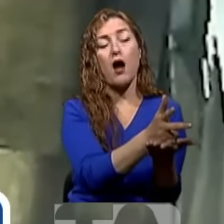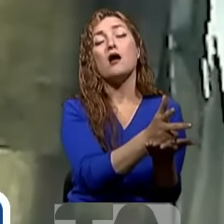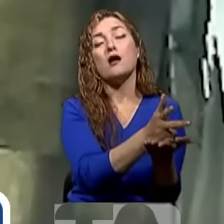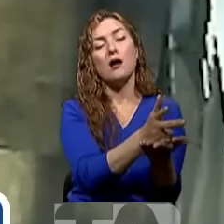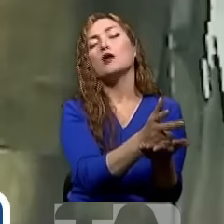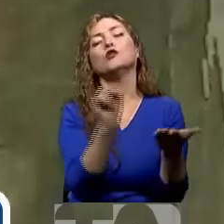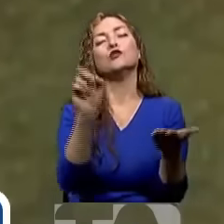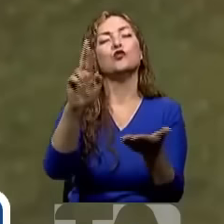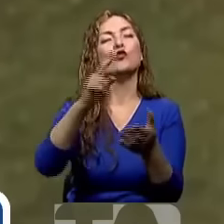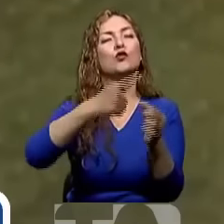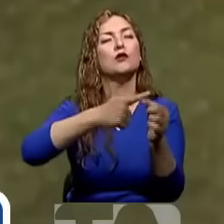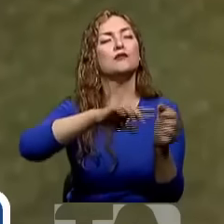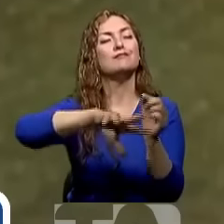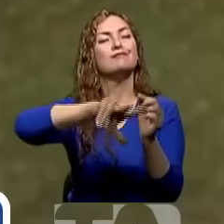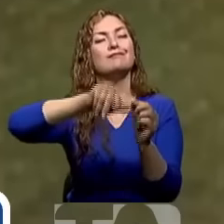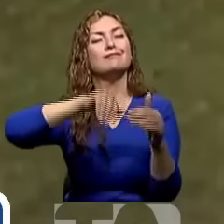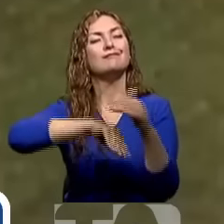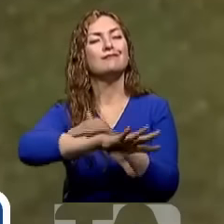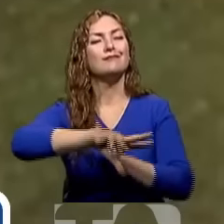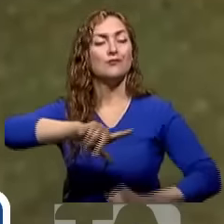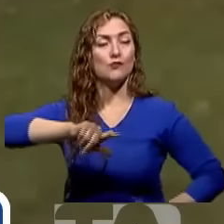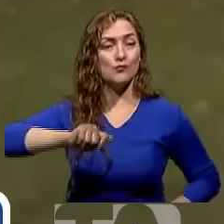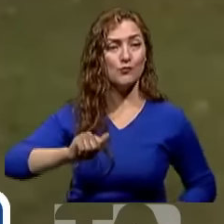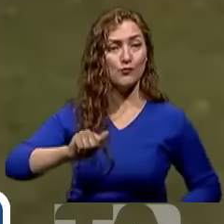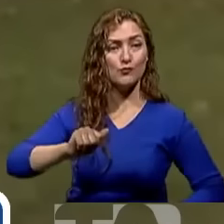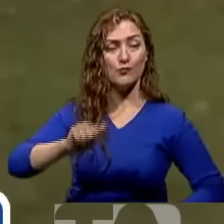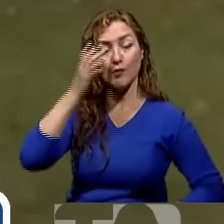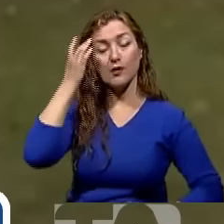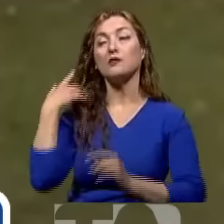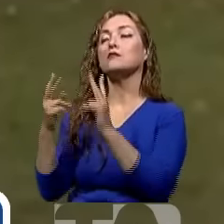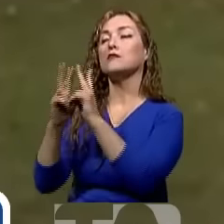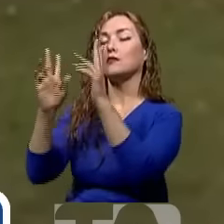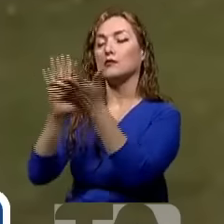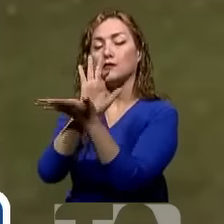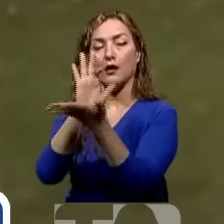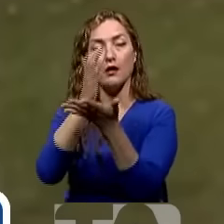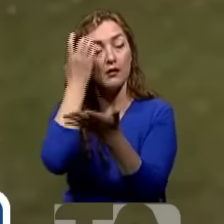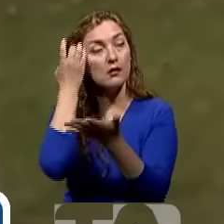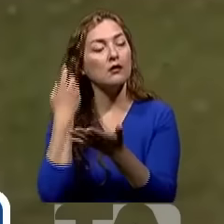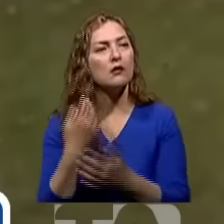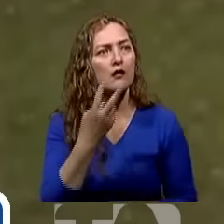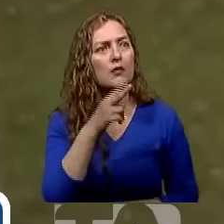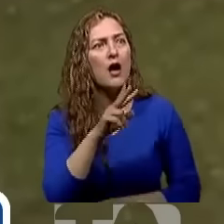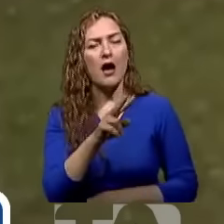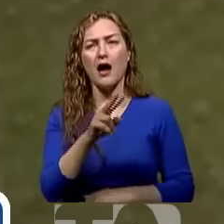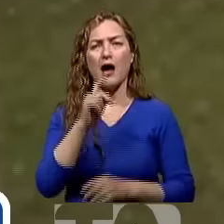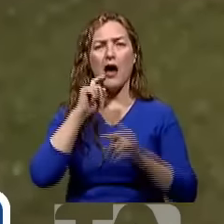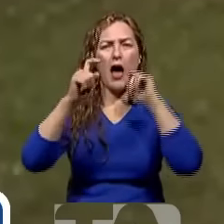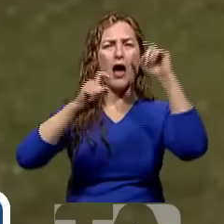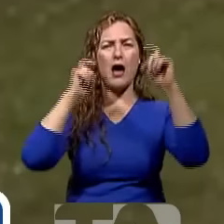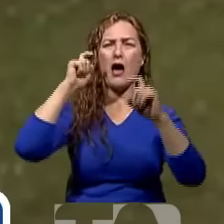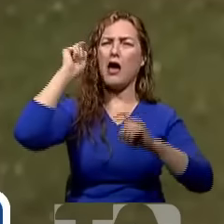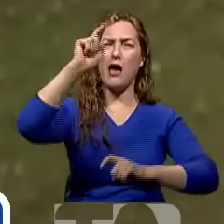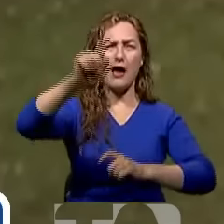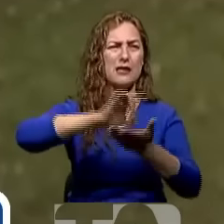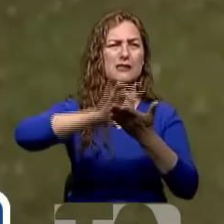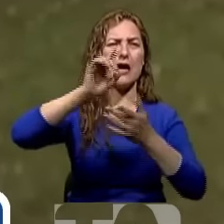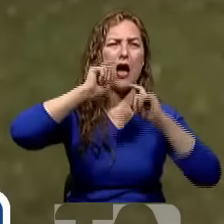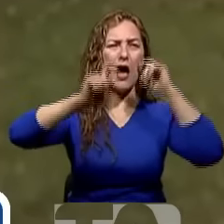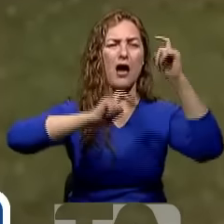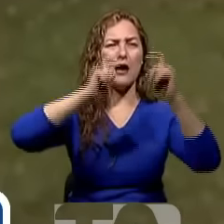el sur de Quito. Vecinos del sector fueron testigos del hecho y al percatarse de lo que sucedía intentaron ahuyentar al ladrón con